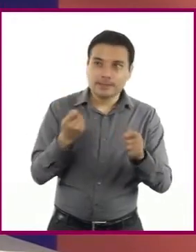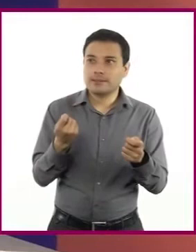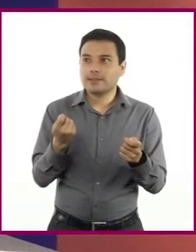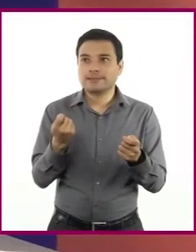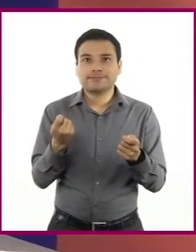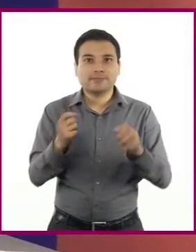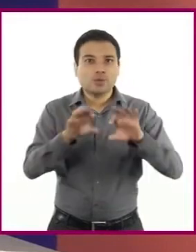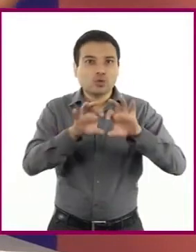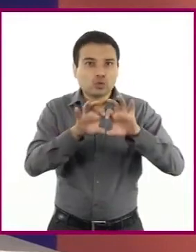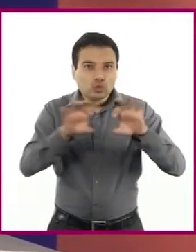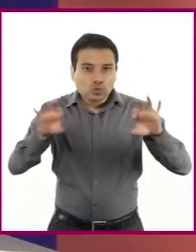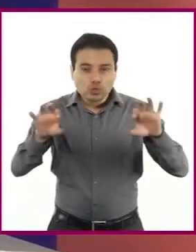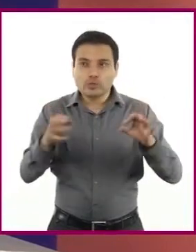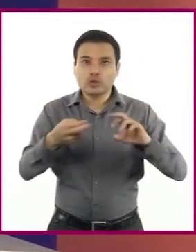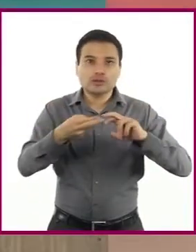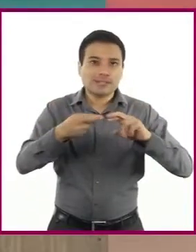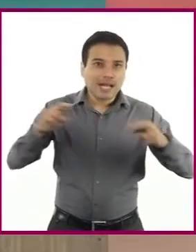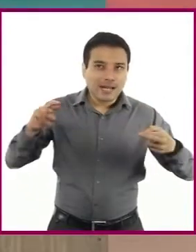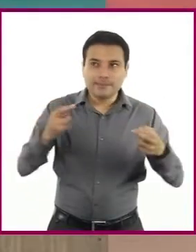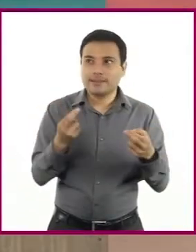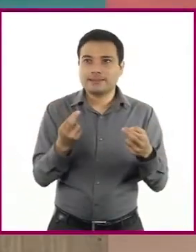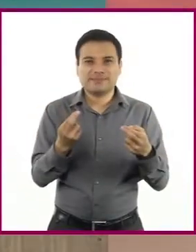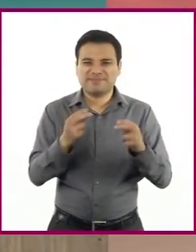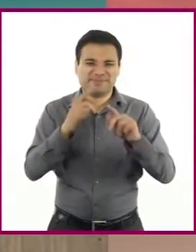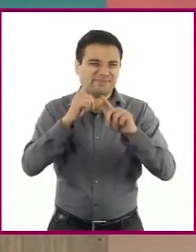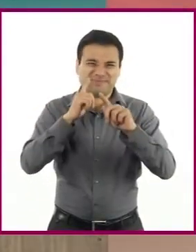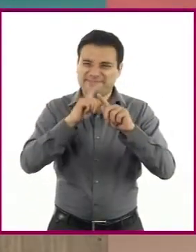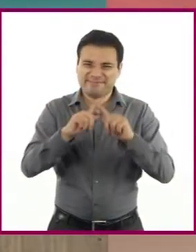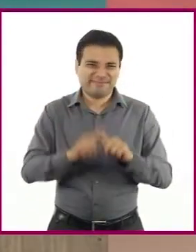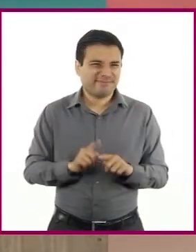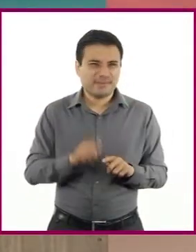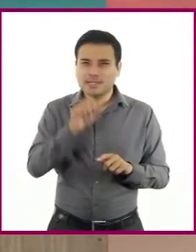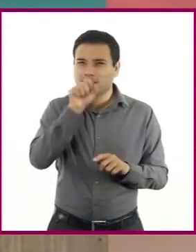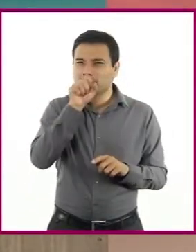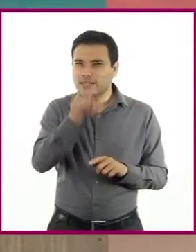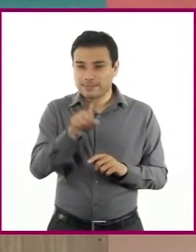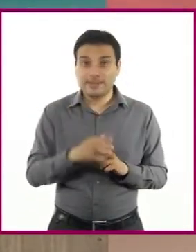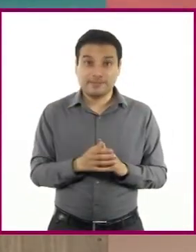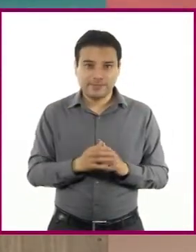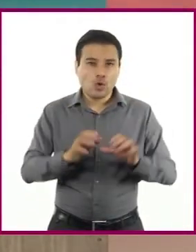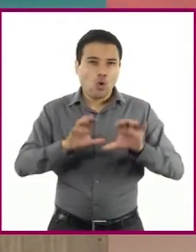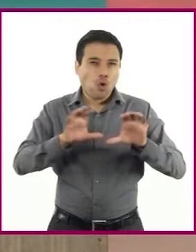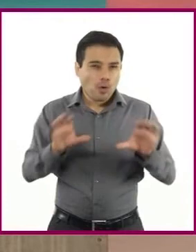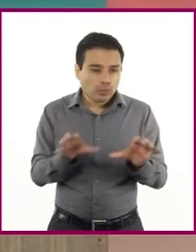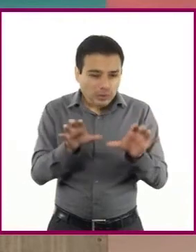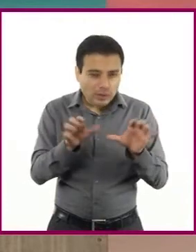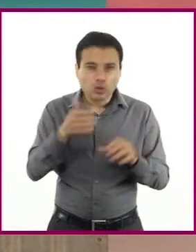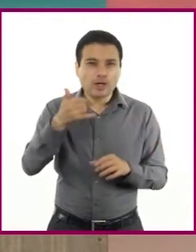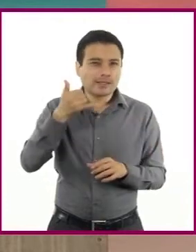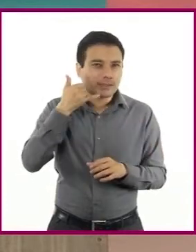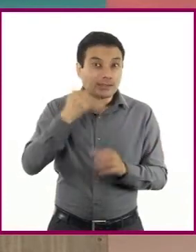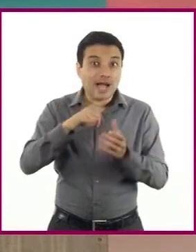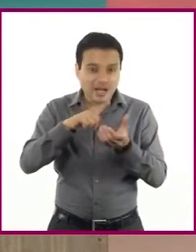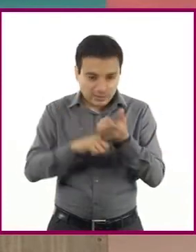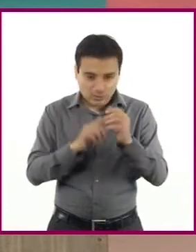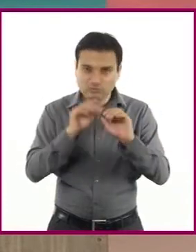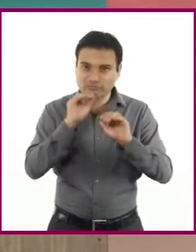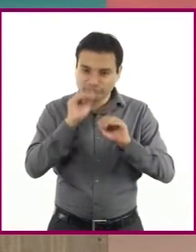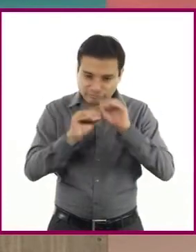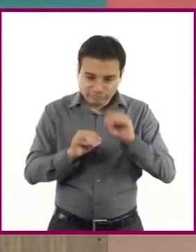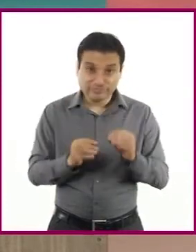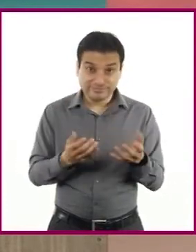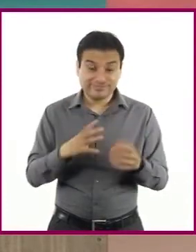cables y alambres y en los componentes de una gran cantidad de aparatos electrónicos que utilizamos en nuestra vida